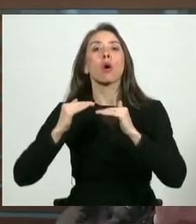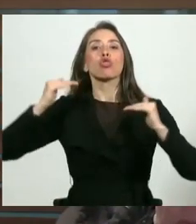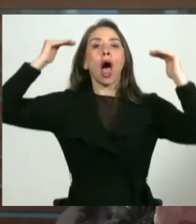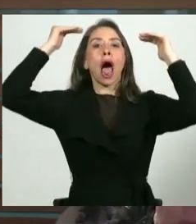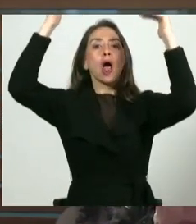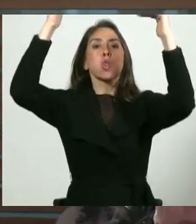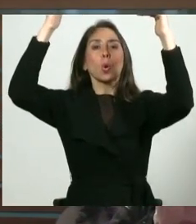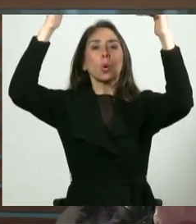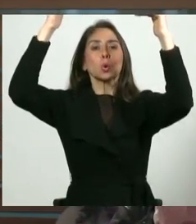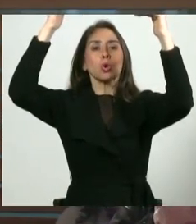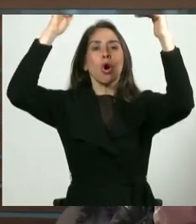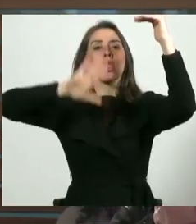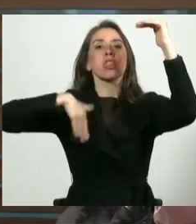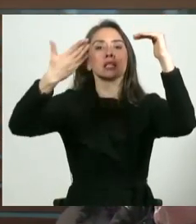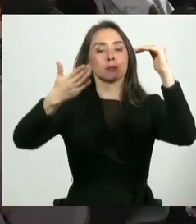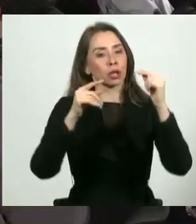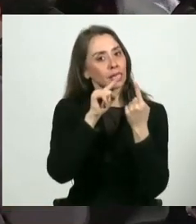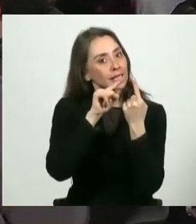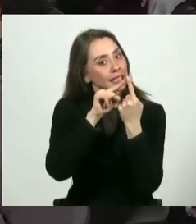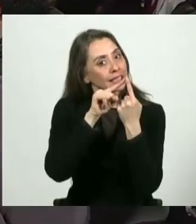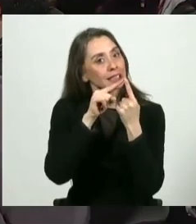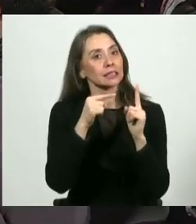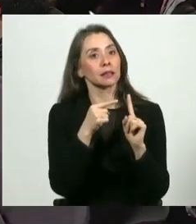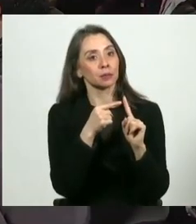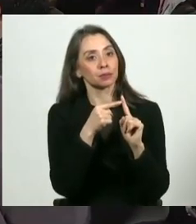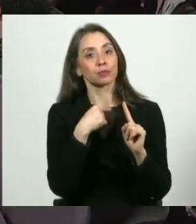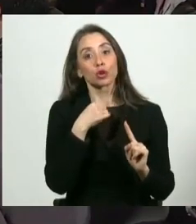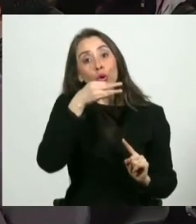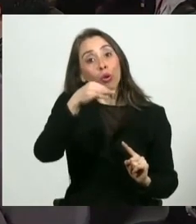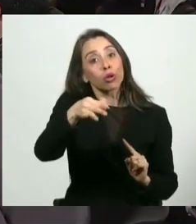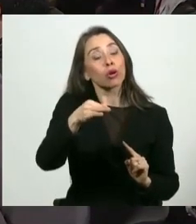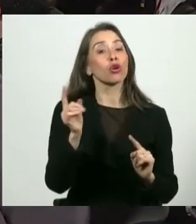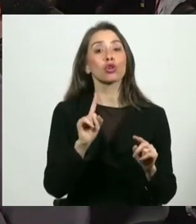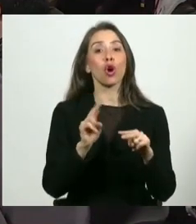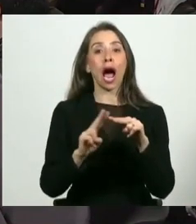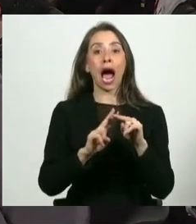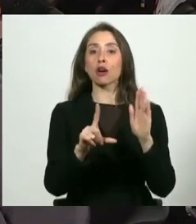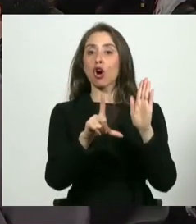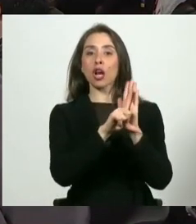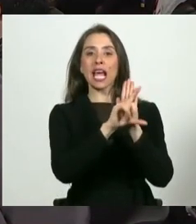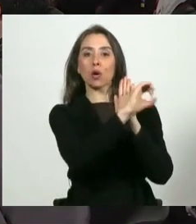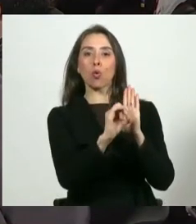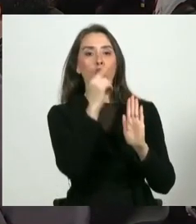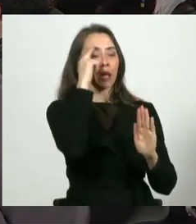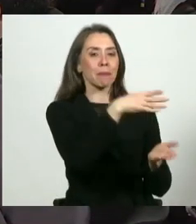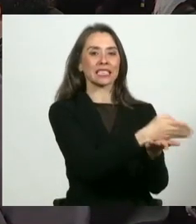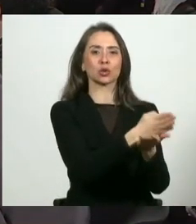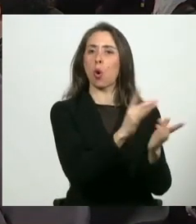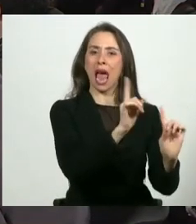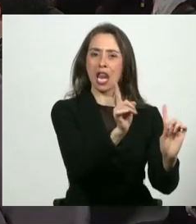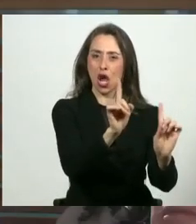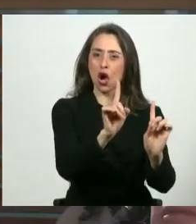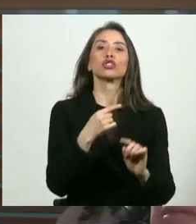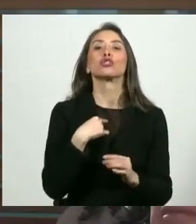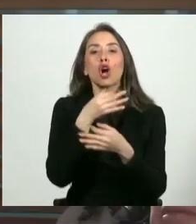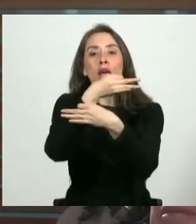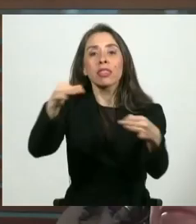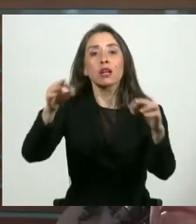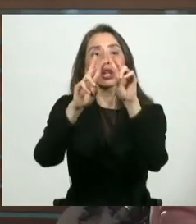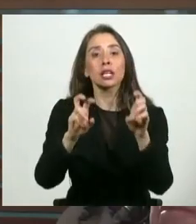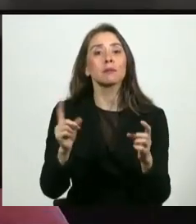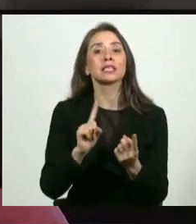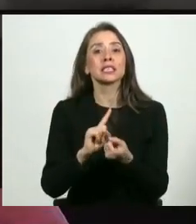¿ya? O con escaso. Ese es mi punto y lo planteo. No estoy generando una ley de cuota para los colegios, no quiero. Pero planteo el tema de que si